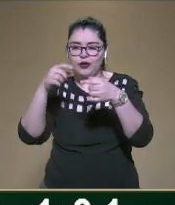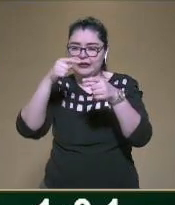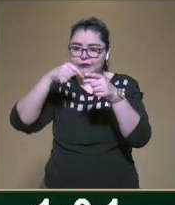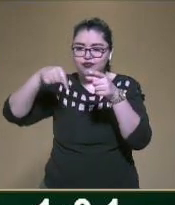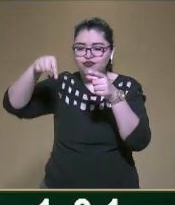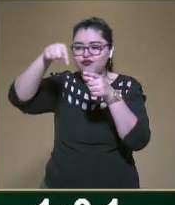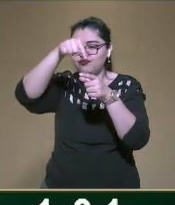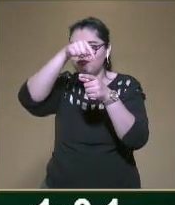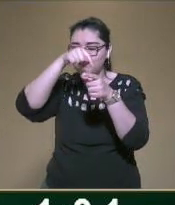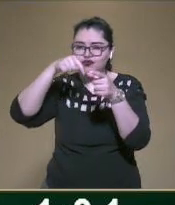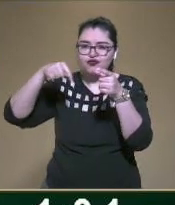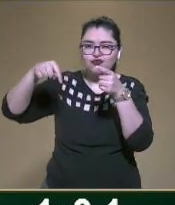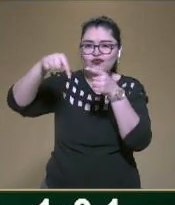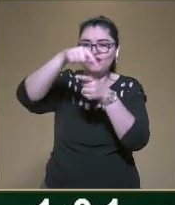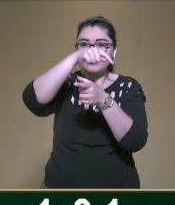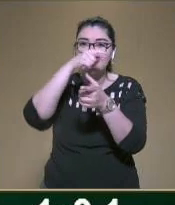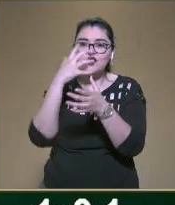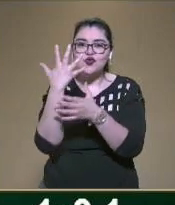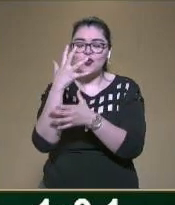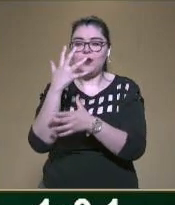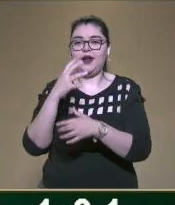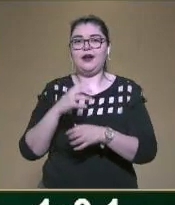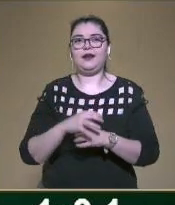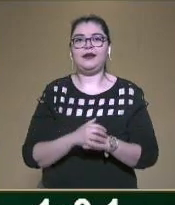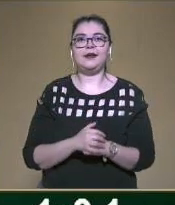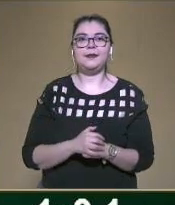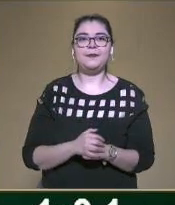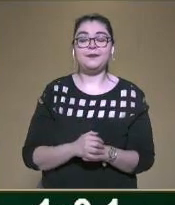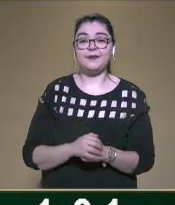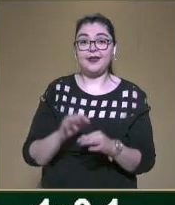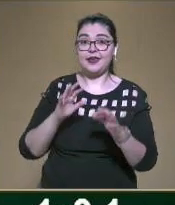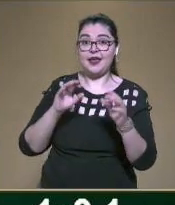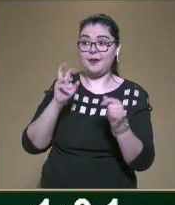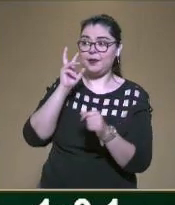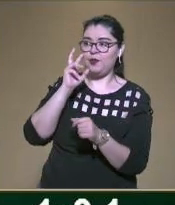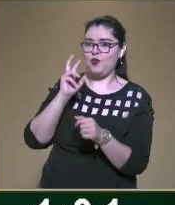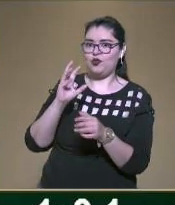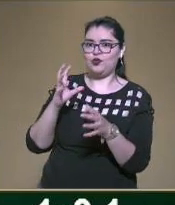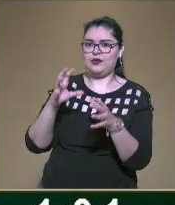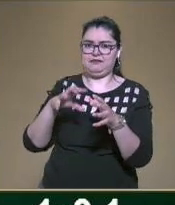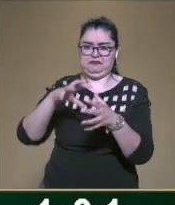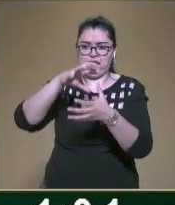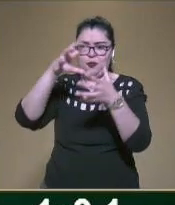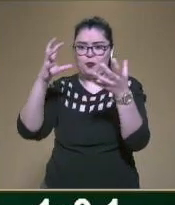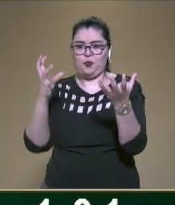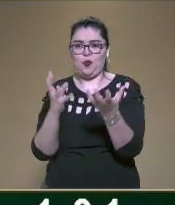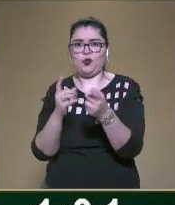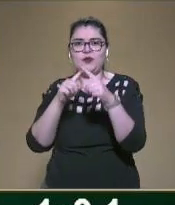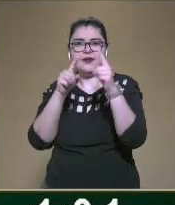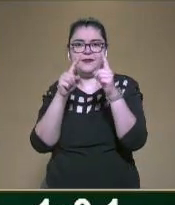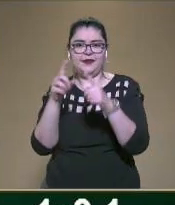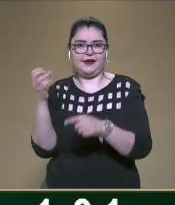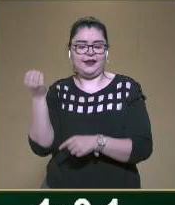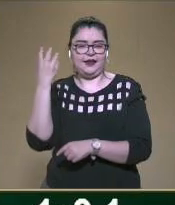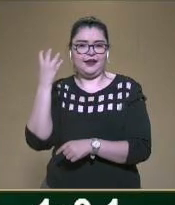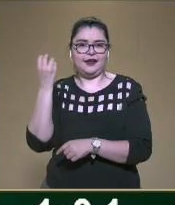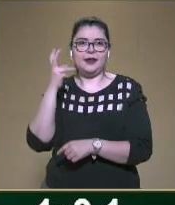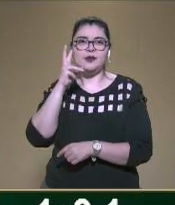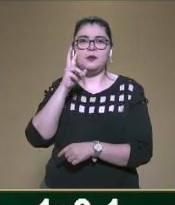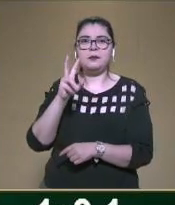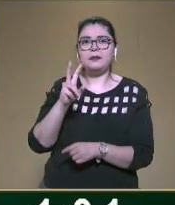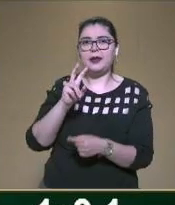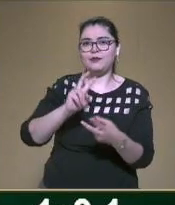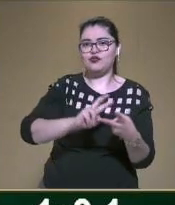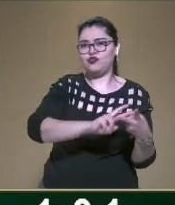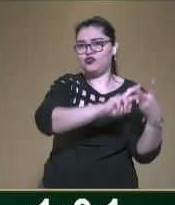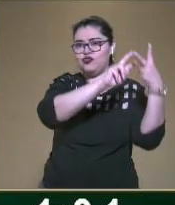maestro? Ya lo conocía y además de algunos planetas que veo ahí en pantalla. A ver, maestro, ¿qué vemos? Vemos a una estrella que es el